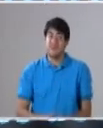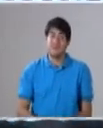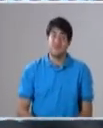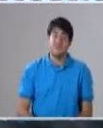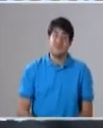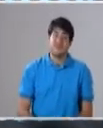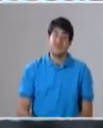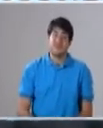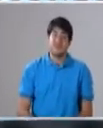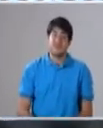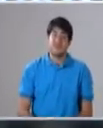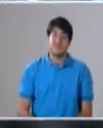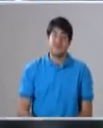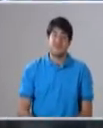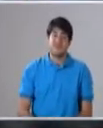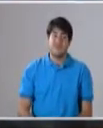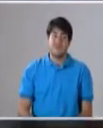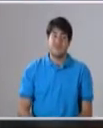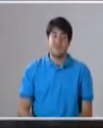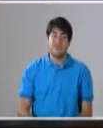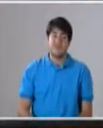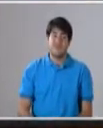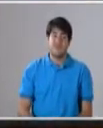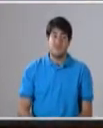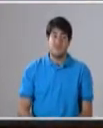Que agarraron por donde tía Lola.